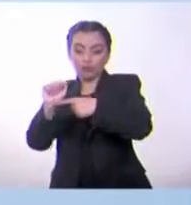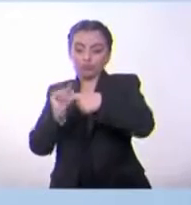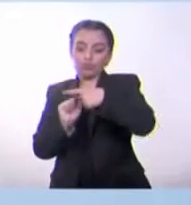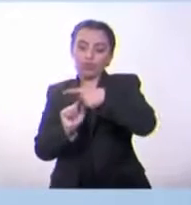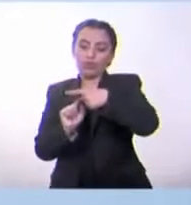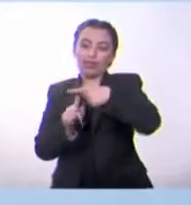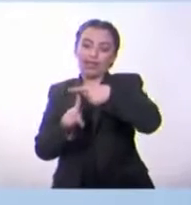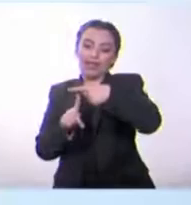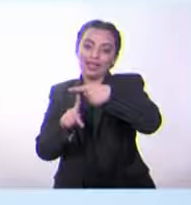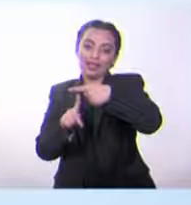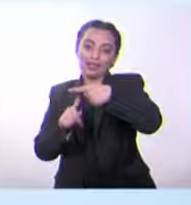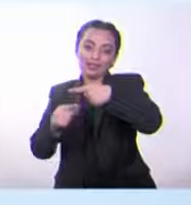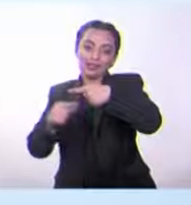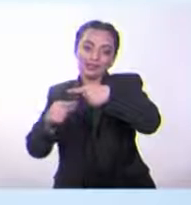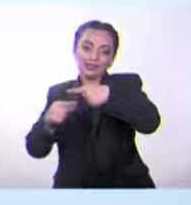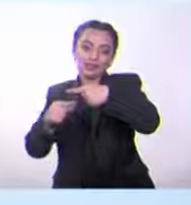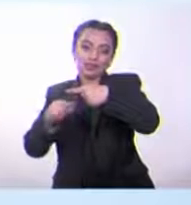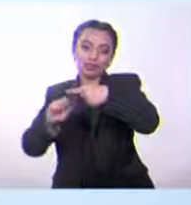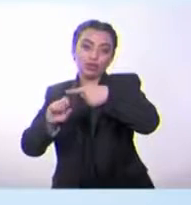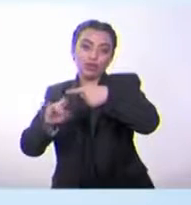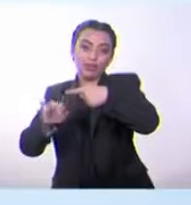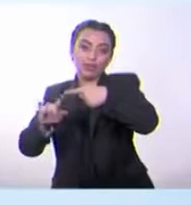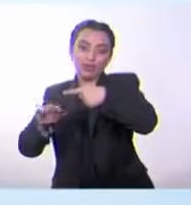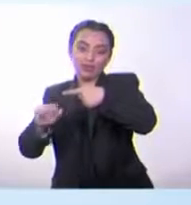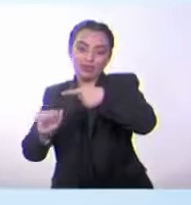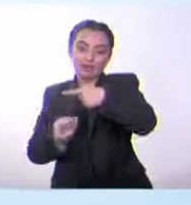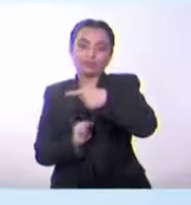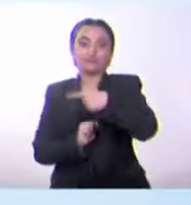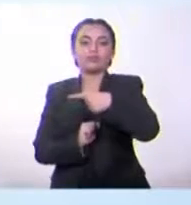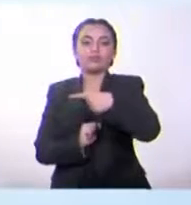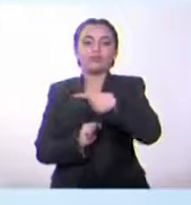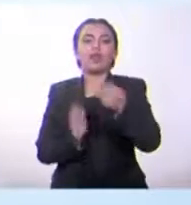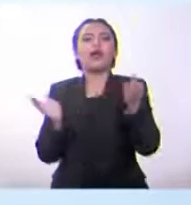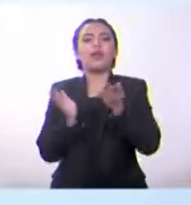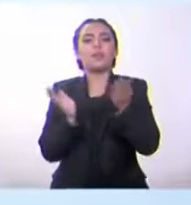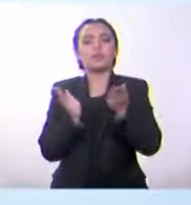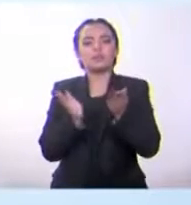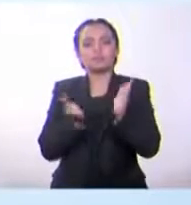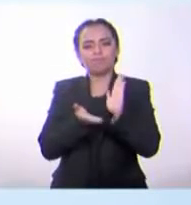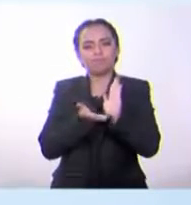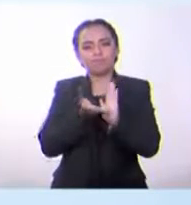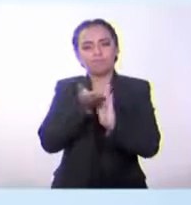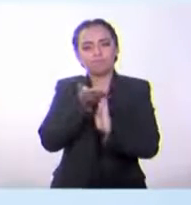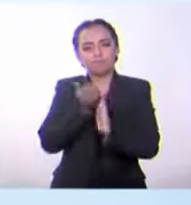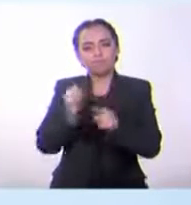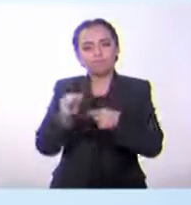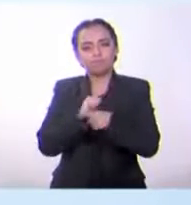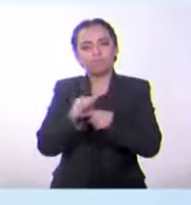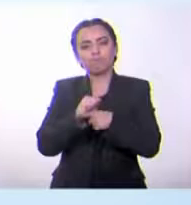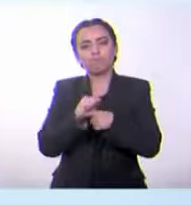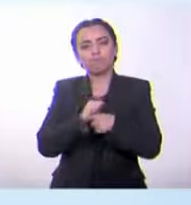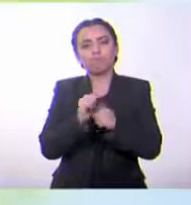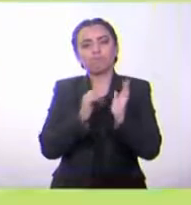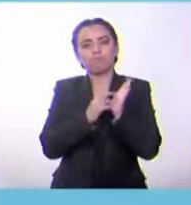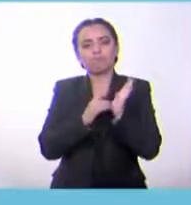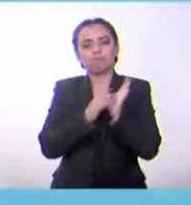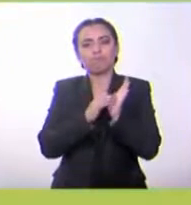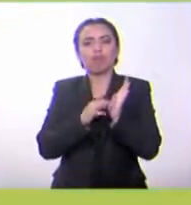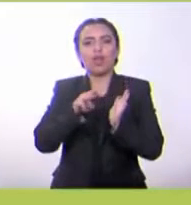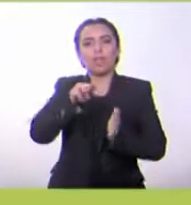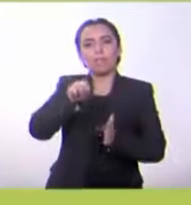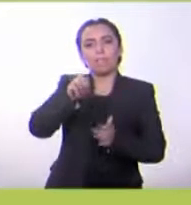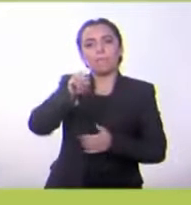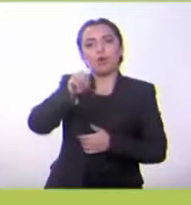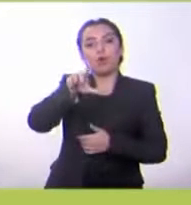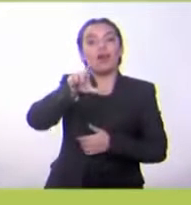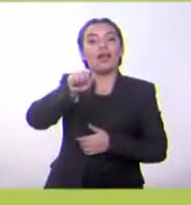solvente. Ahora veamos el desarrollo de un ejercicio para calcular la molalidad.